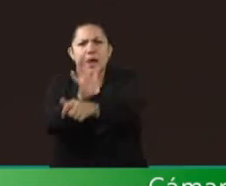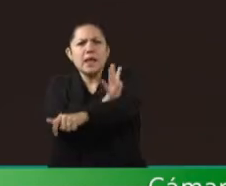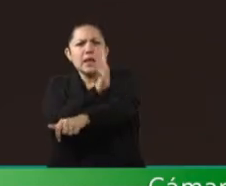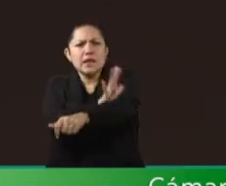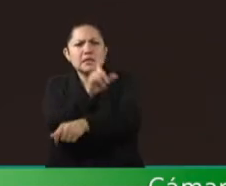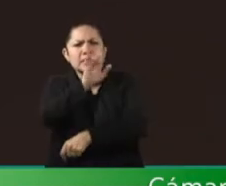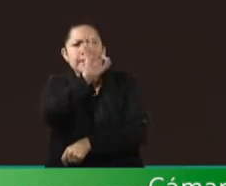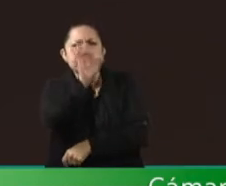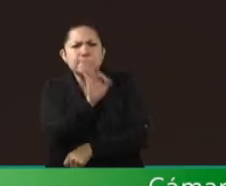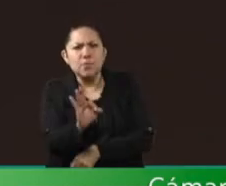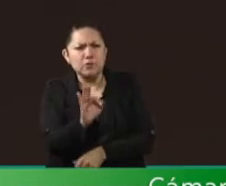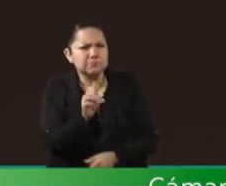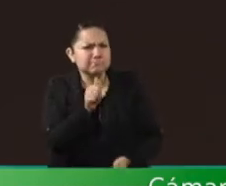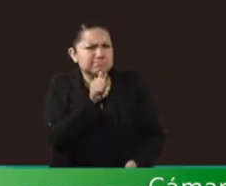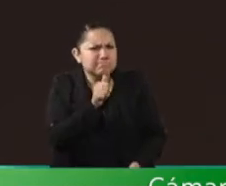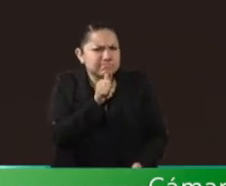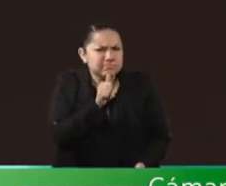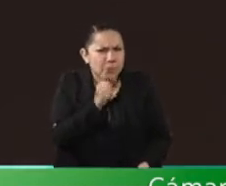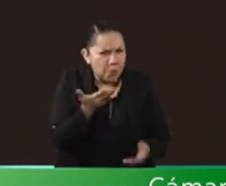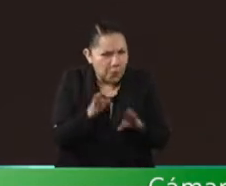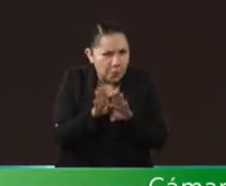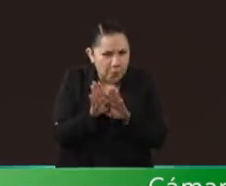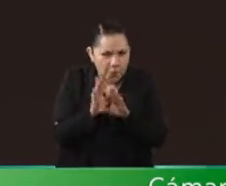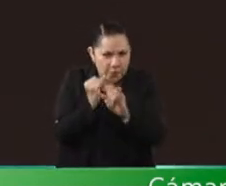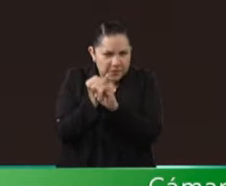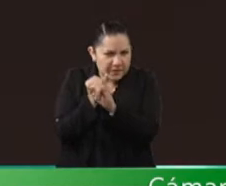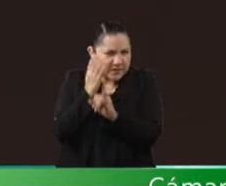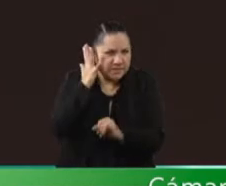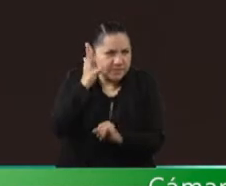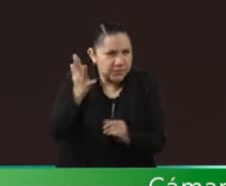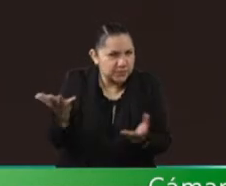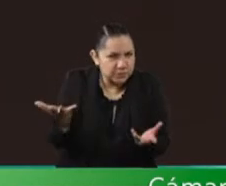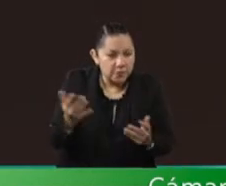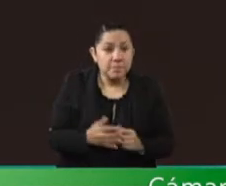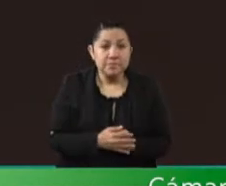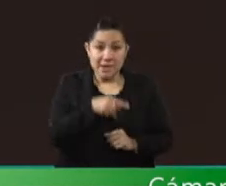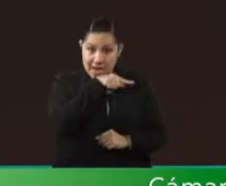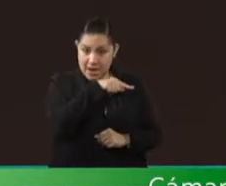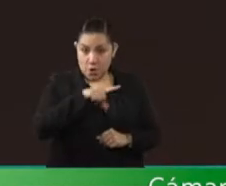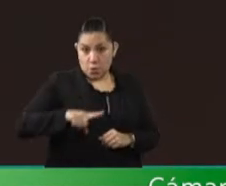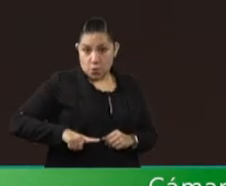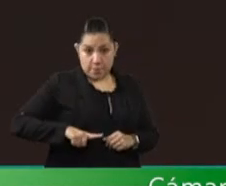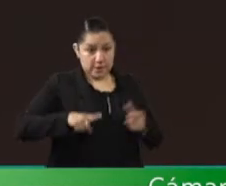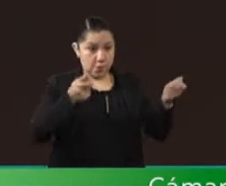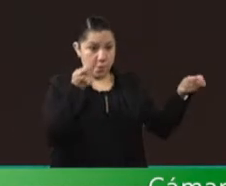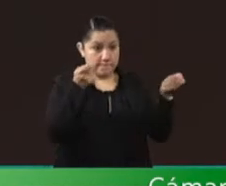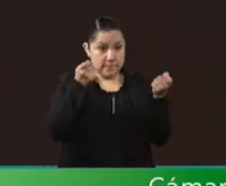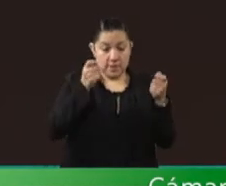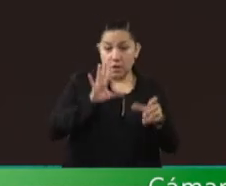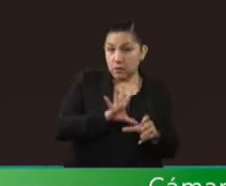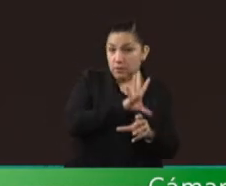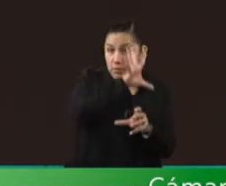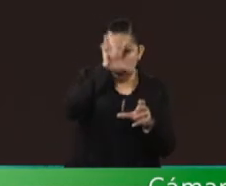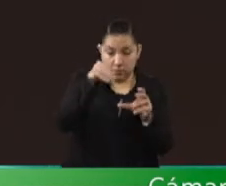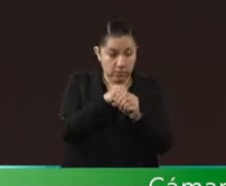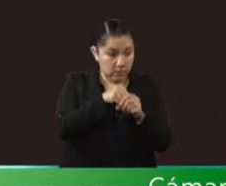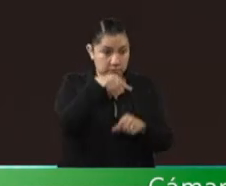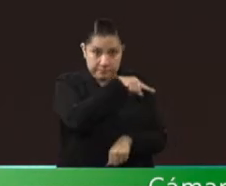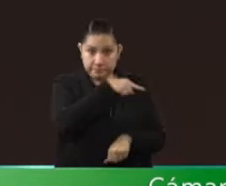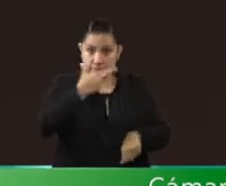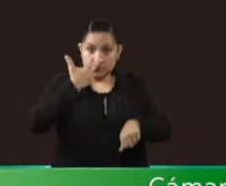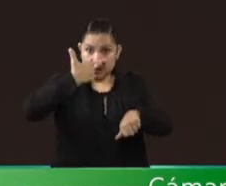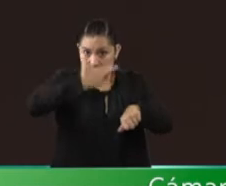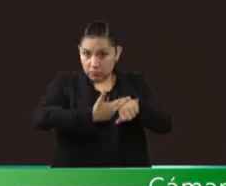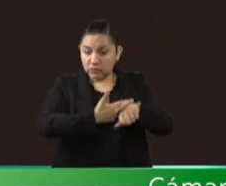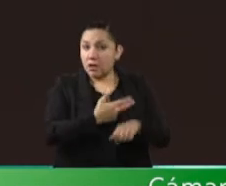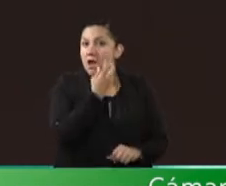eléctrica? ¿Entregar la exclusividad del servicio de internet al Estado es condenar a la población a tener un